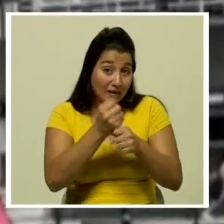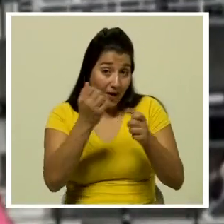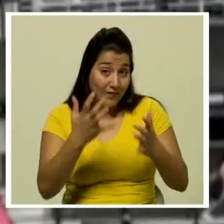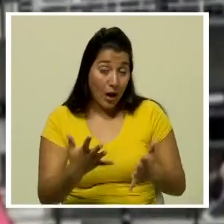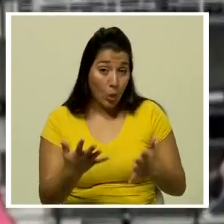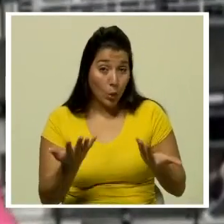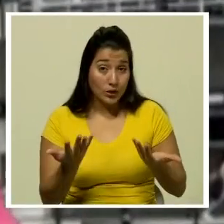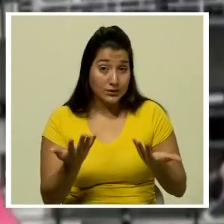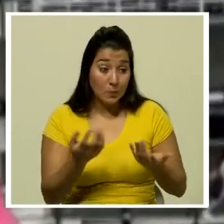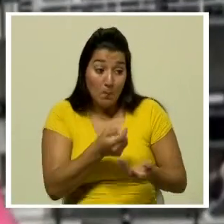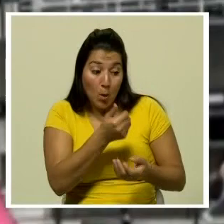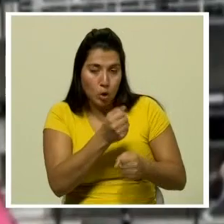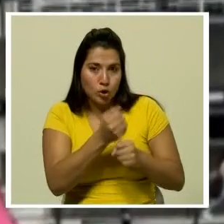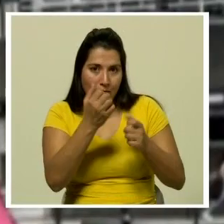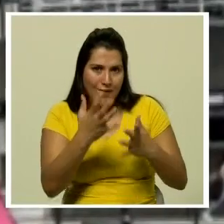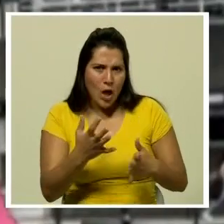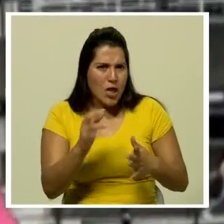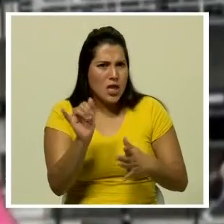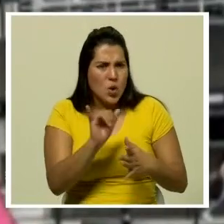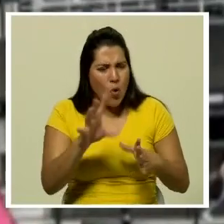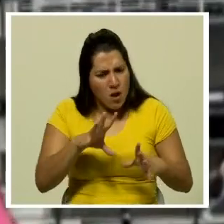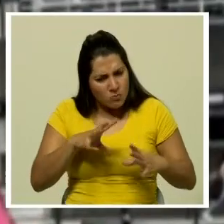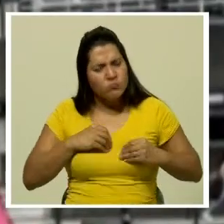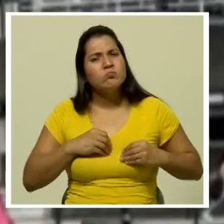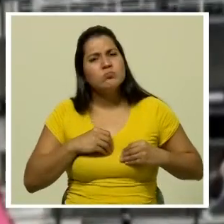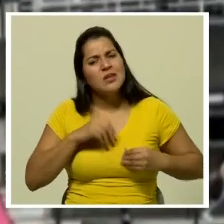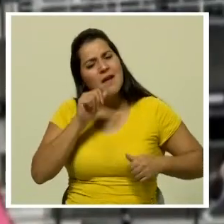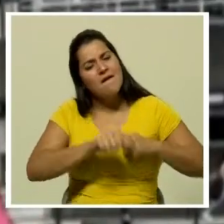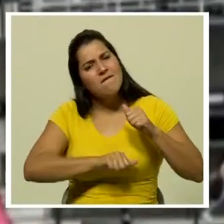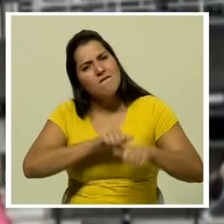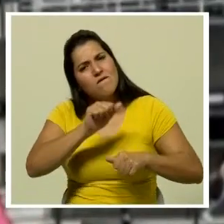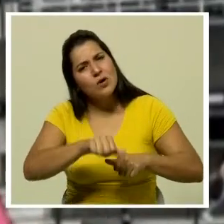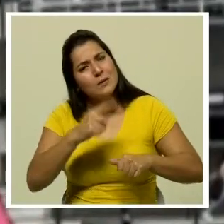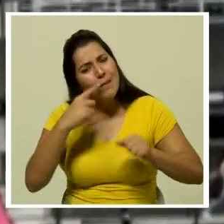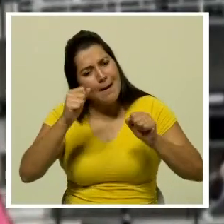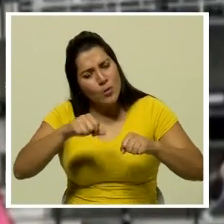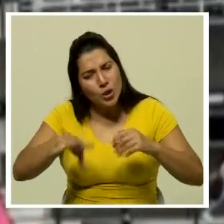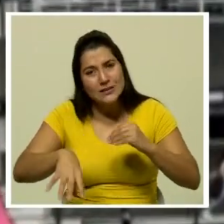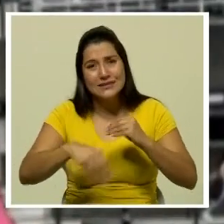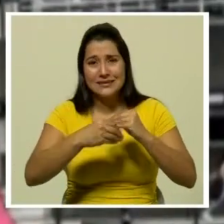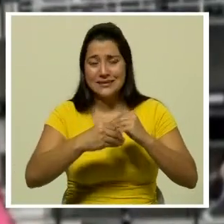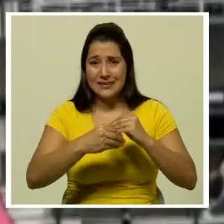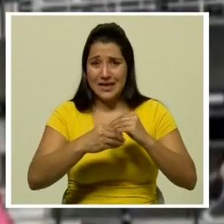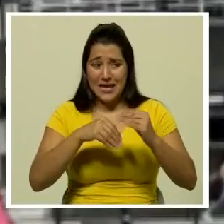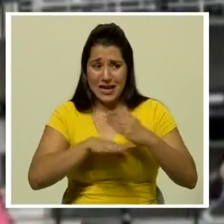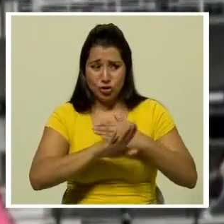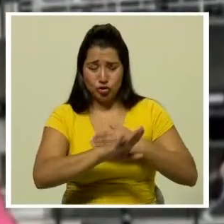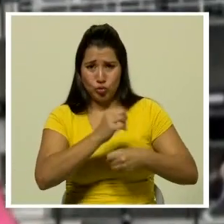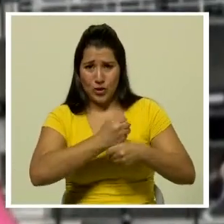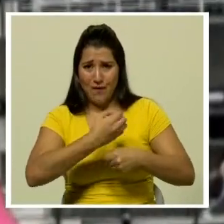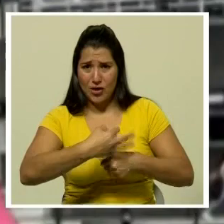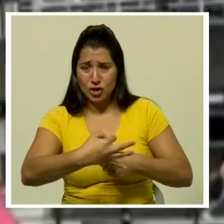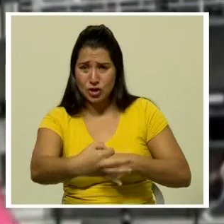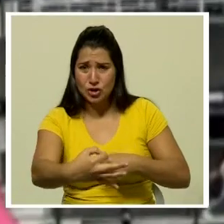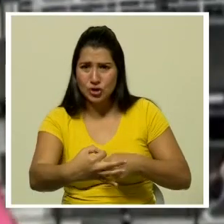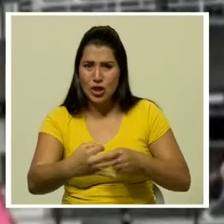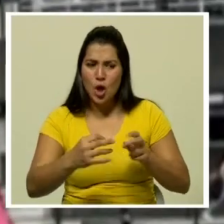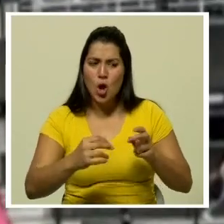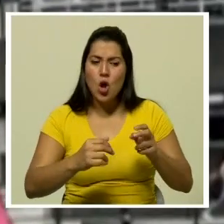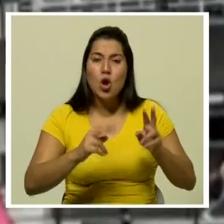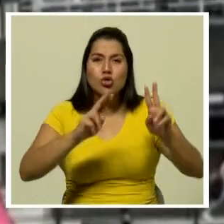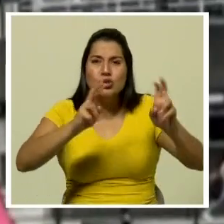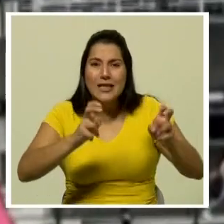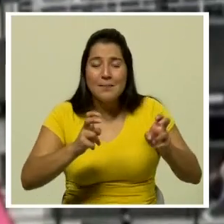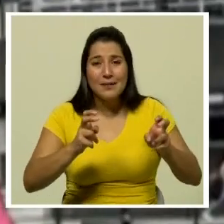económica del COVID, haciendo el mejor esfuerzo por incorporar en su agenda propia los temas de interés para